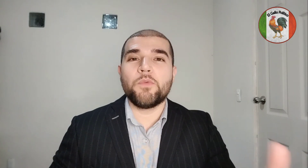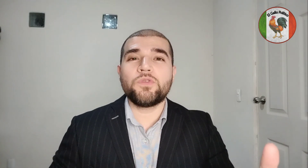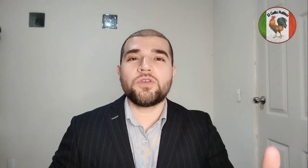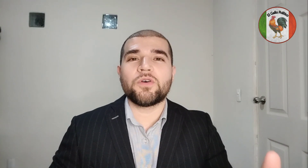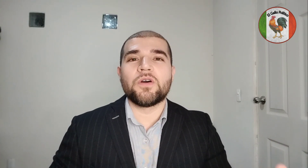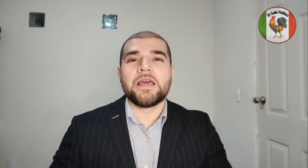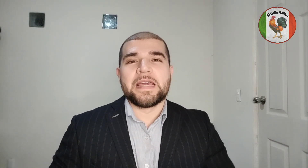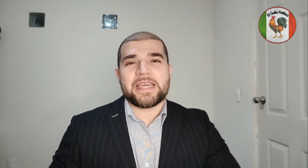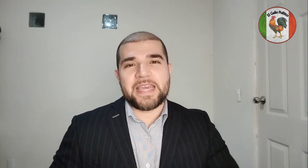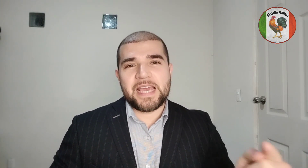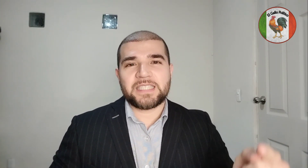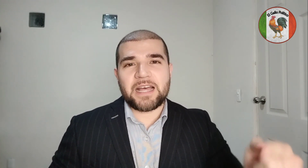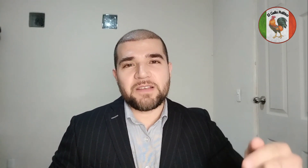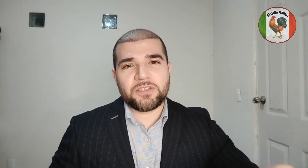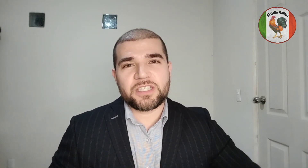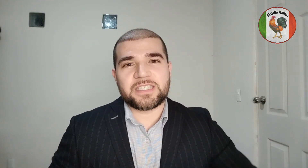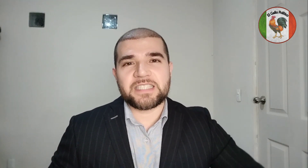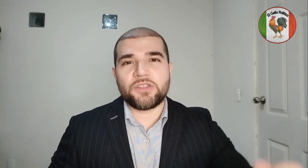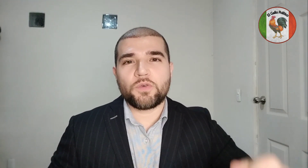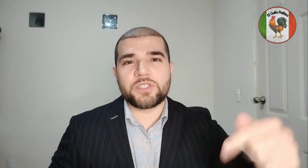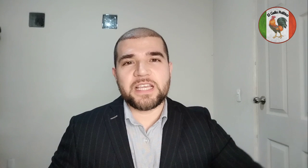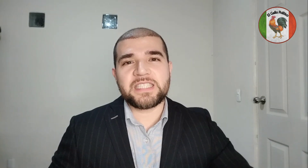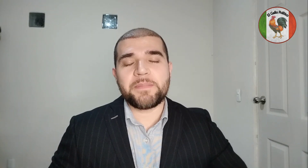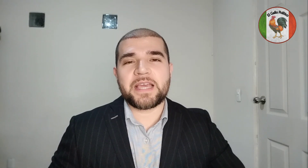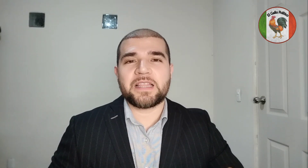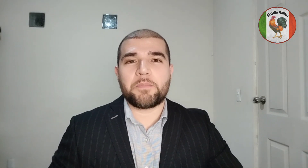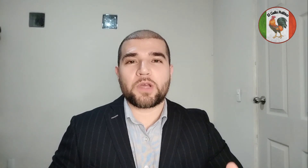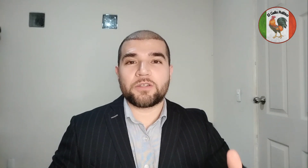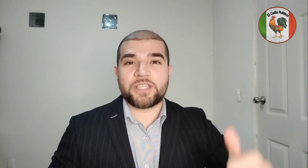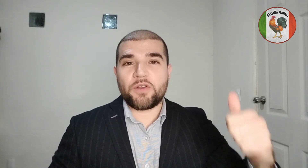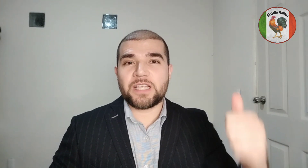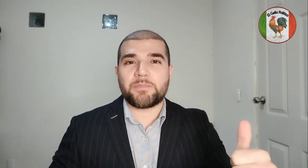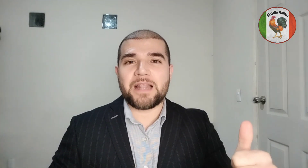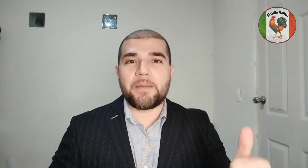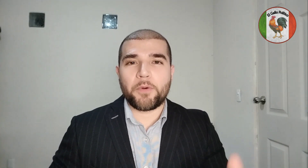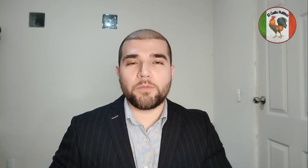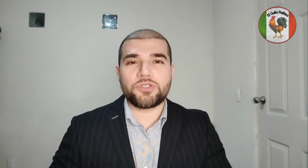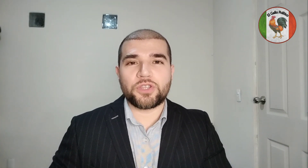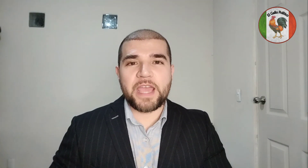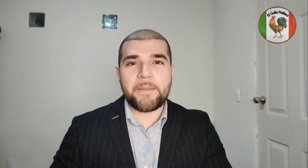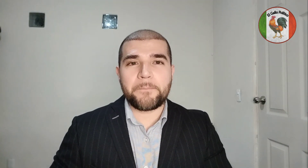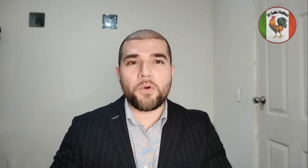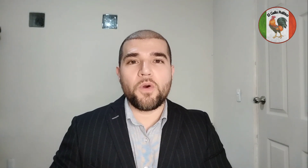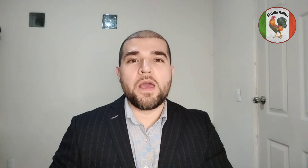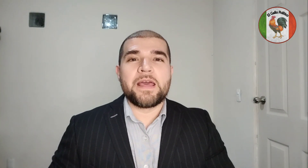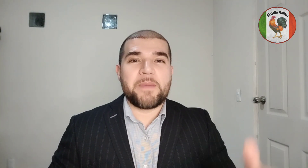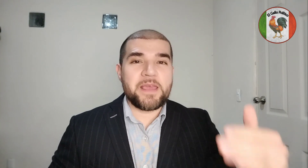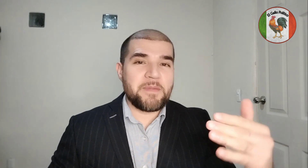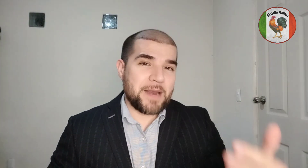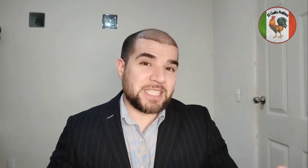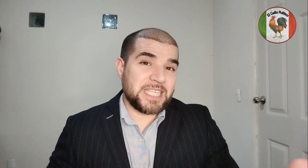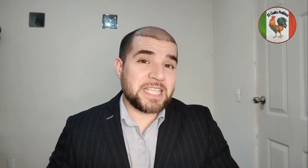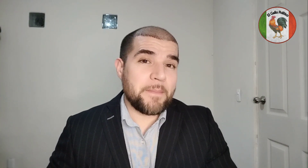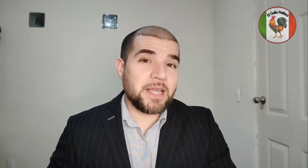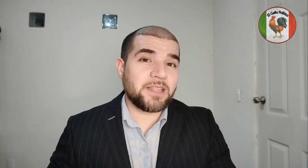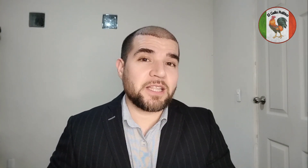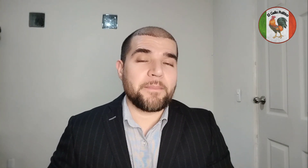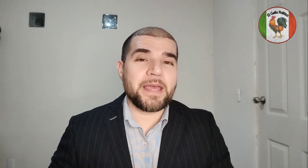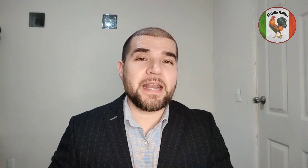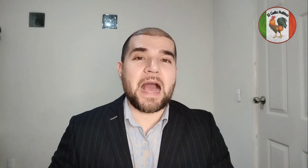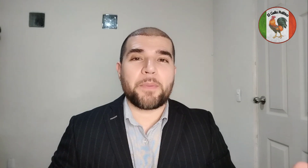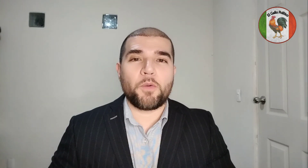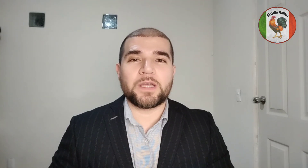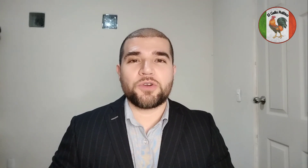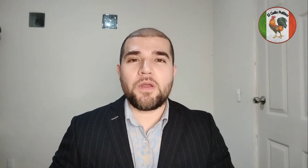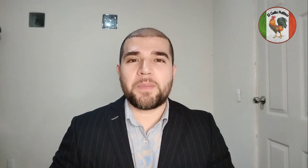contra el mundo. Y esta vez nos está haciendo justicia, mi gente, porque nos dieron la espalda por mucho tiempo. Y precisamente